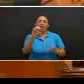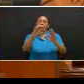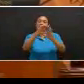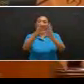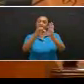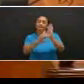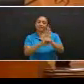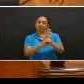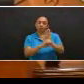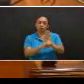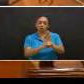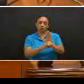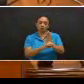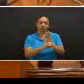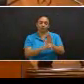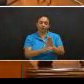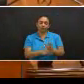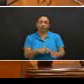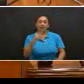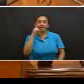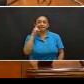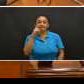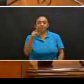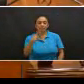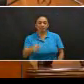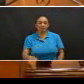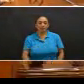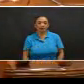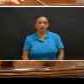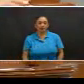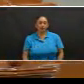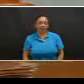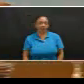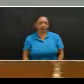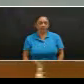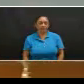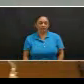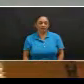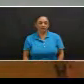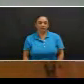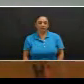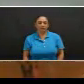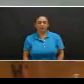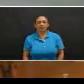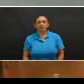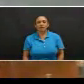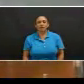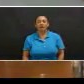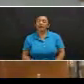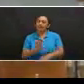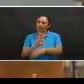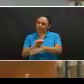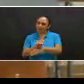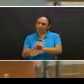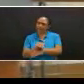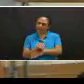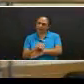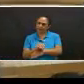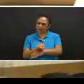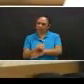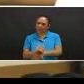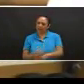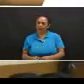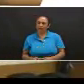capítulo Lucas. Ah, pero mire, es que no miro nada porque le quiero pasar otro video. ¿Me da permiso? Este sí no está en